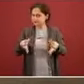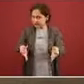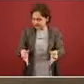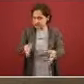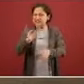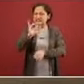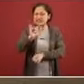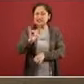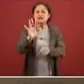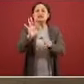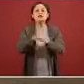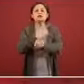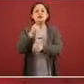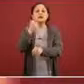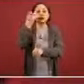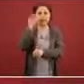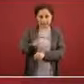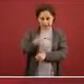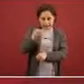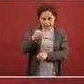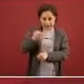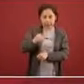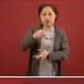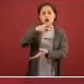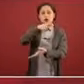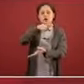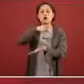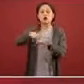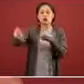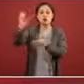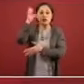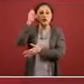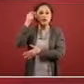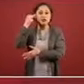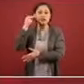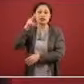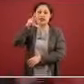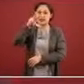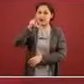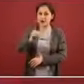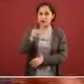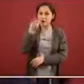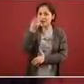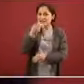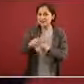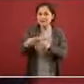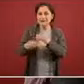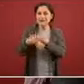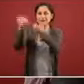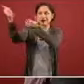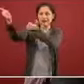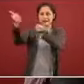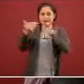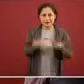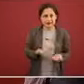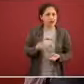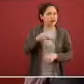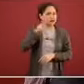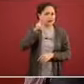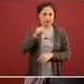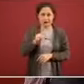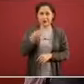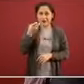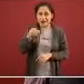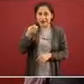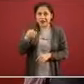claro, lo que se compró en China. Aunque son de fabricación china, no es lo que vino en los aviones por compra. Esto fue